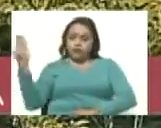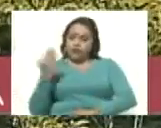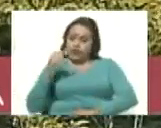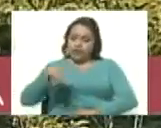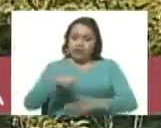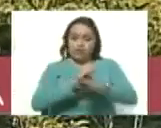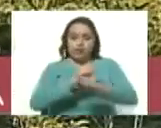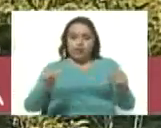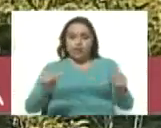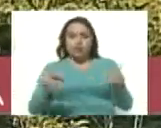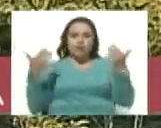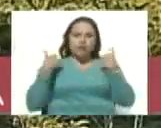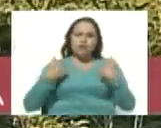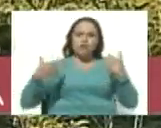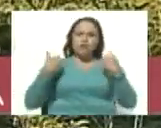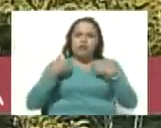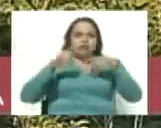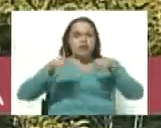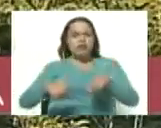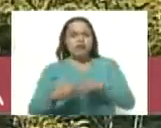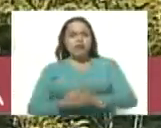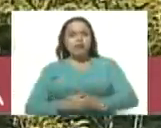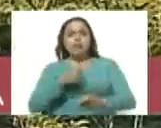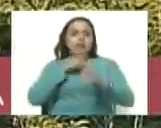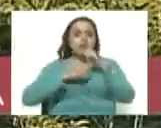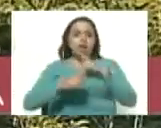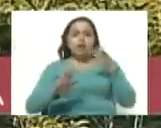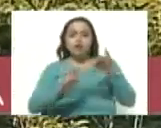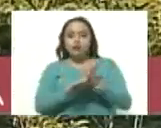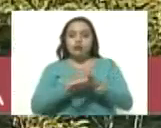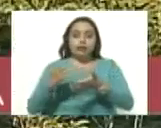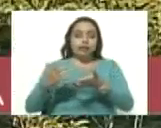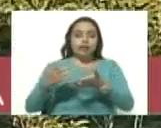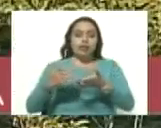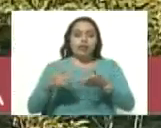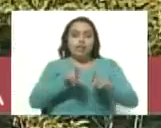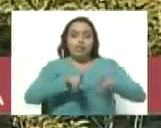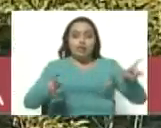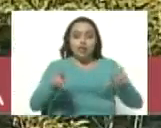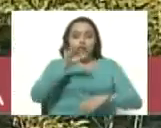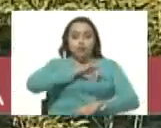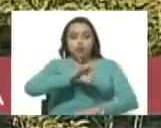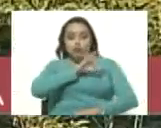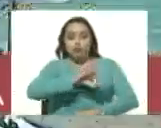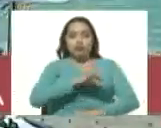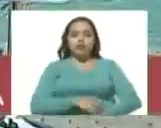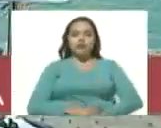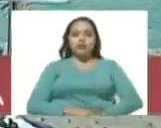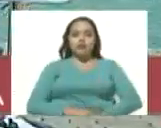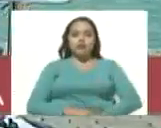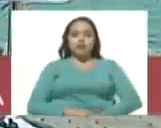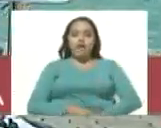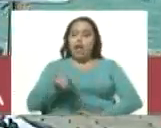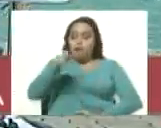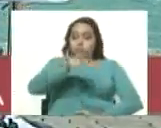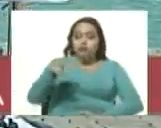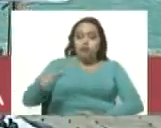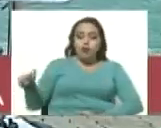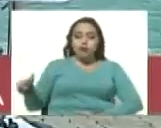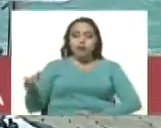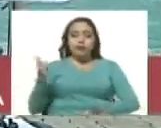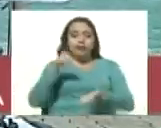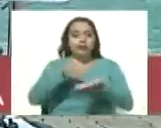tierras y que sufrieron también los rigores de las iniquidades de la desigualdad social ese pueblo es un sujeto histórico que se echó a andar